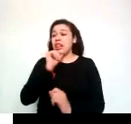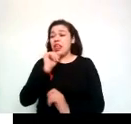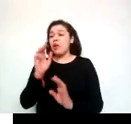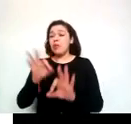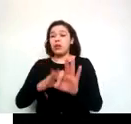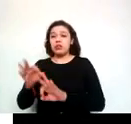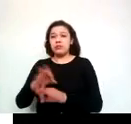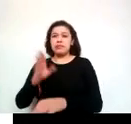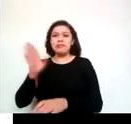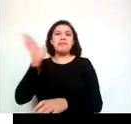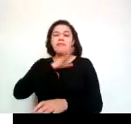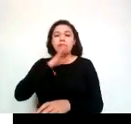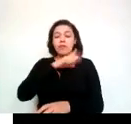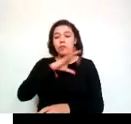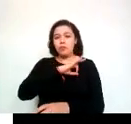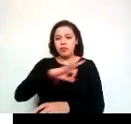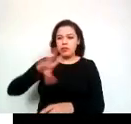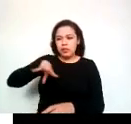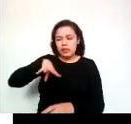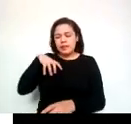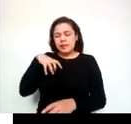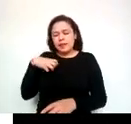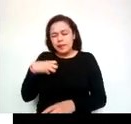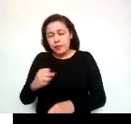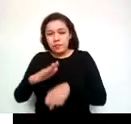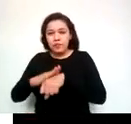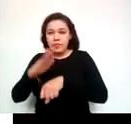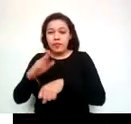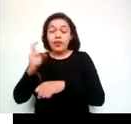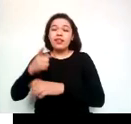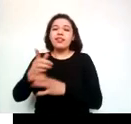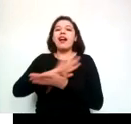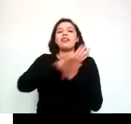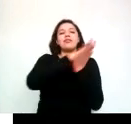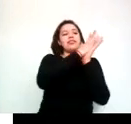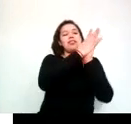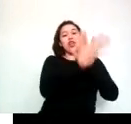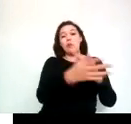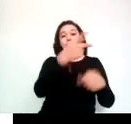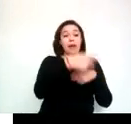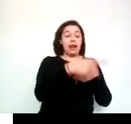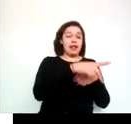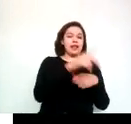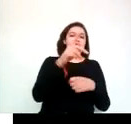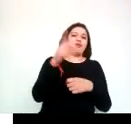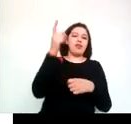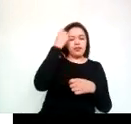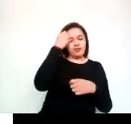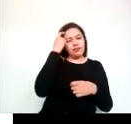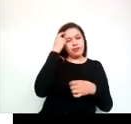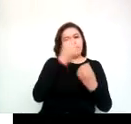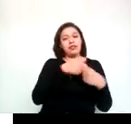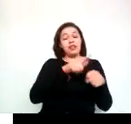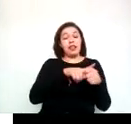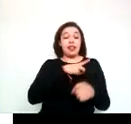puede exigirle que tenga un esfuerzo adicional de adaptación. Y aquí es cuando se convierte en un riesgo psicosocial. Hay que cuidar muchísimo